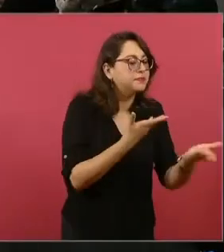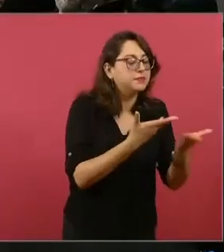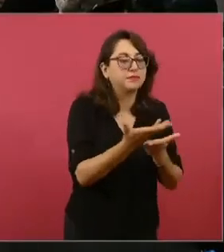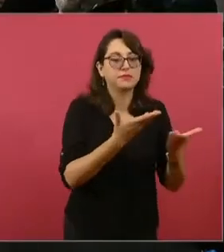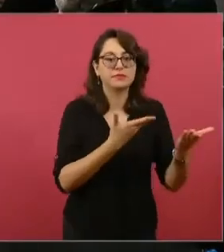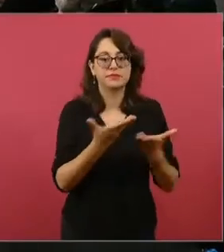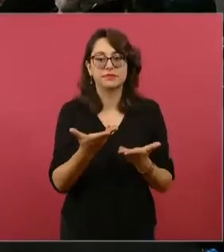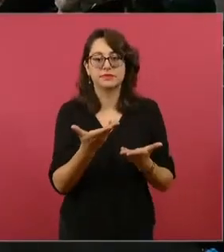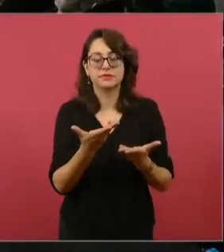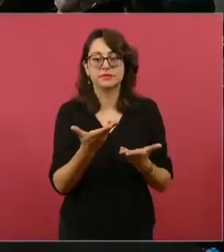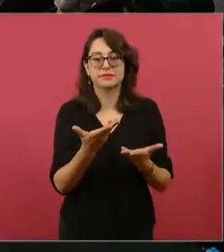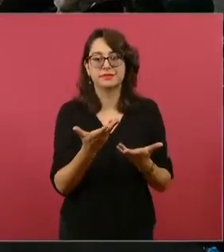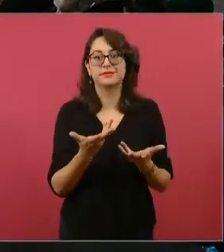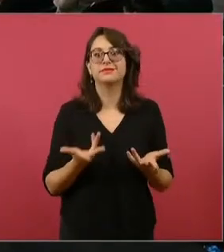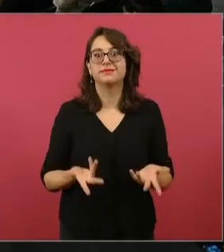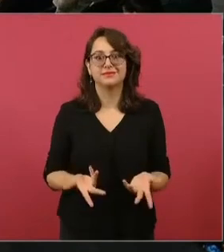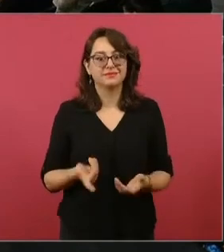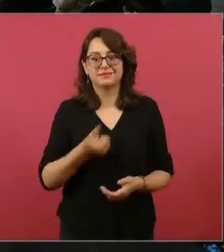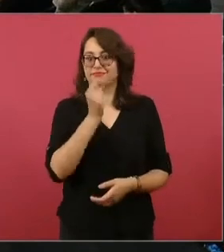primero nos